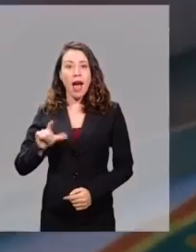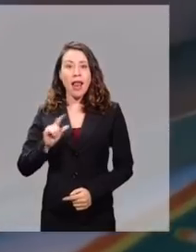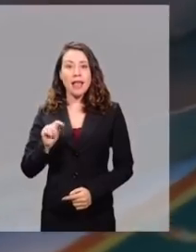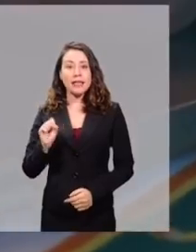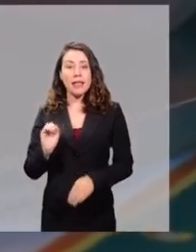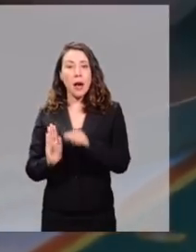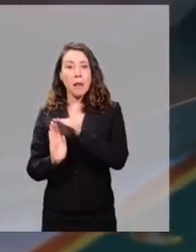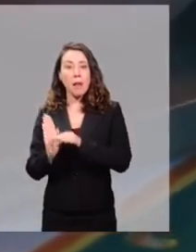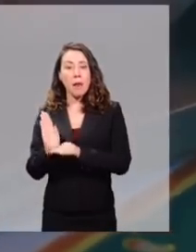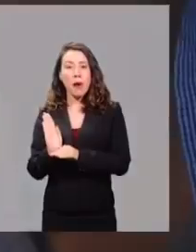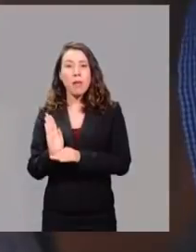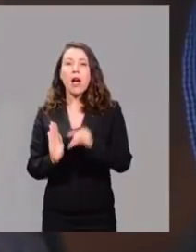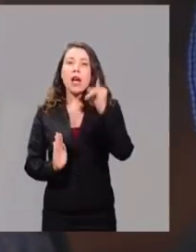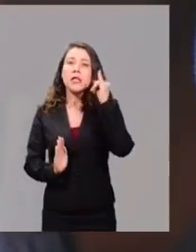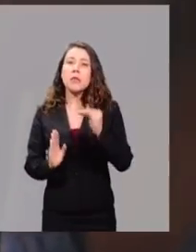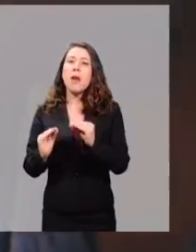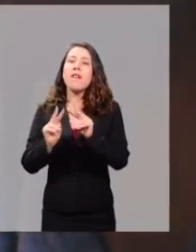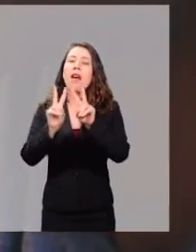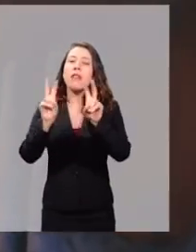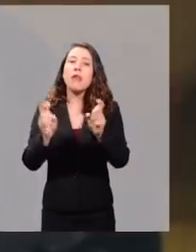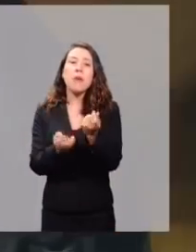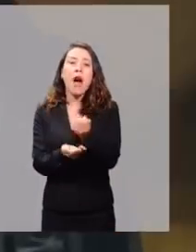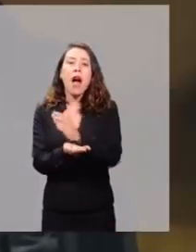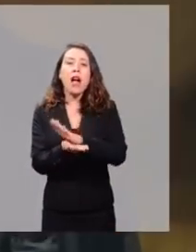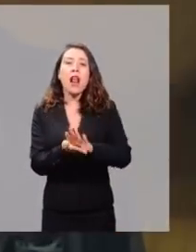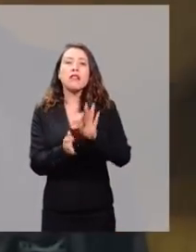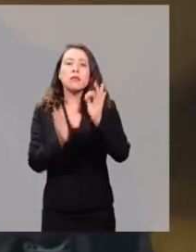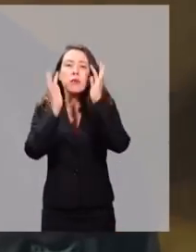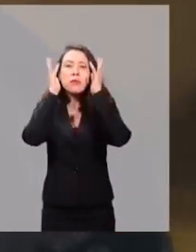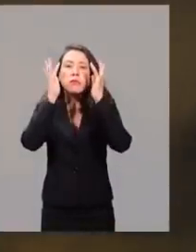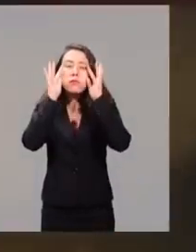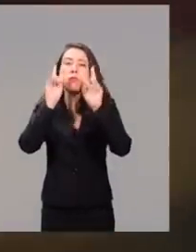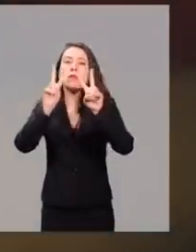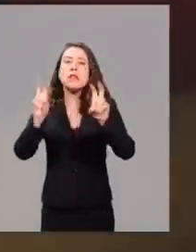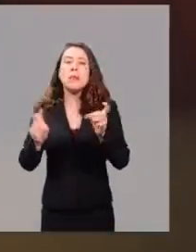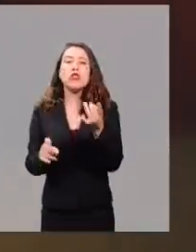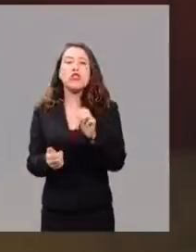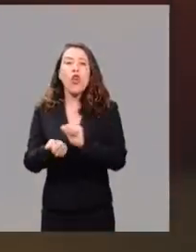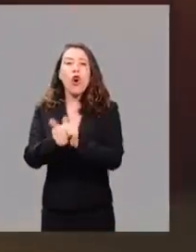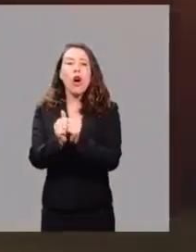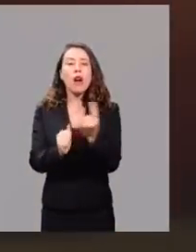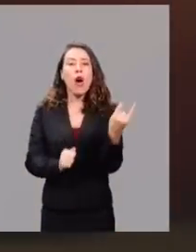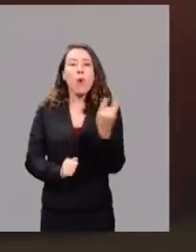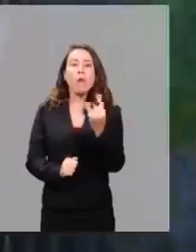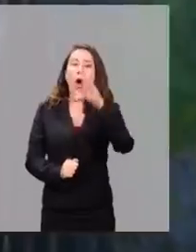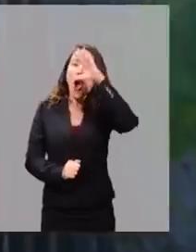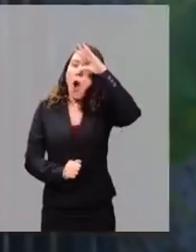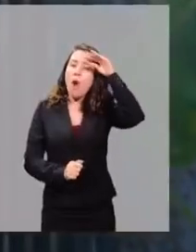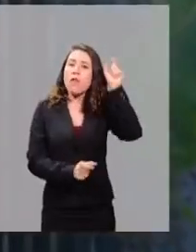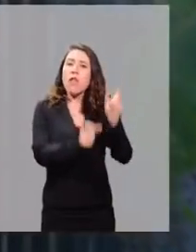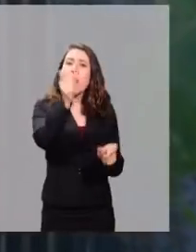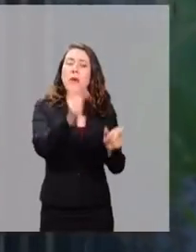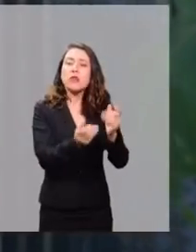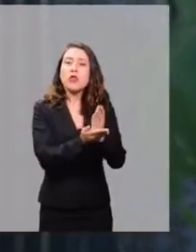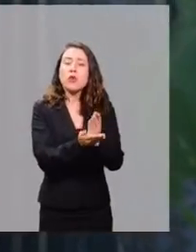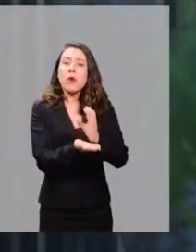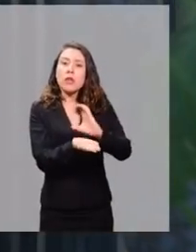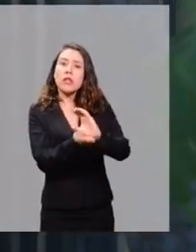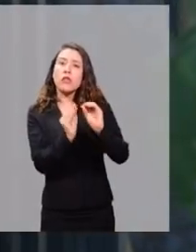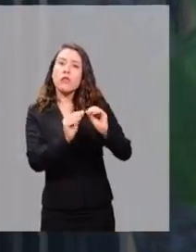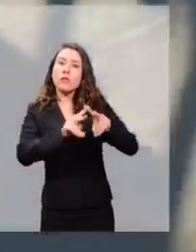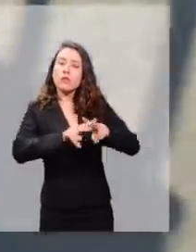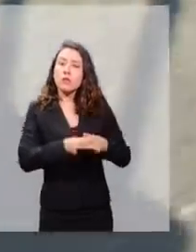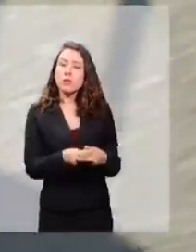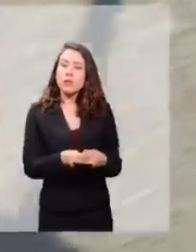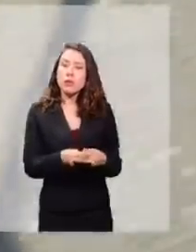programador. Siempre que se habla de gratuidad, se enfoca el tema a las carreras universitarias y se olvidan de los que estudiamos en centros de